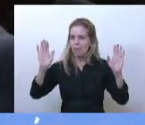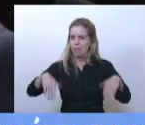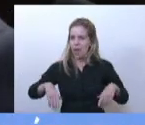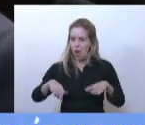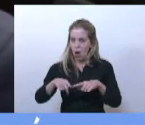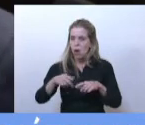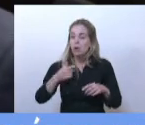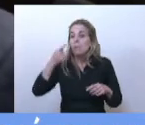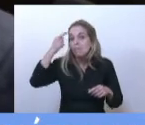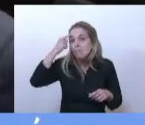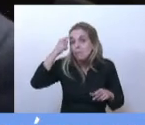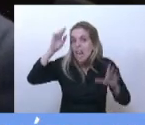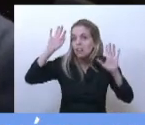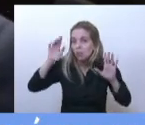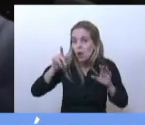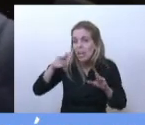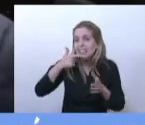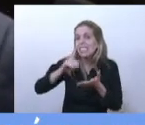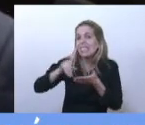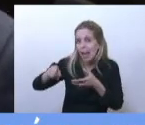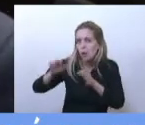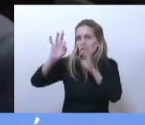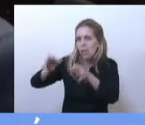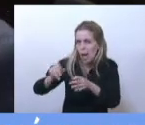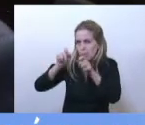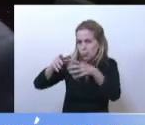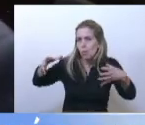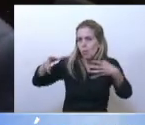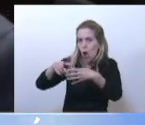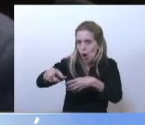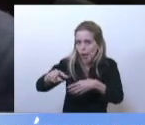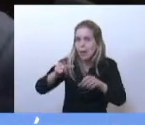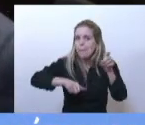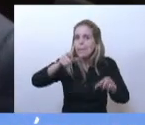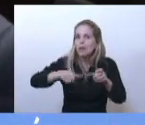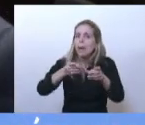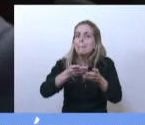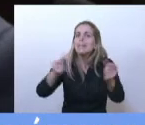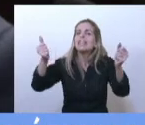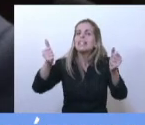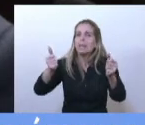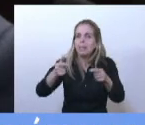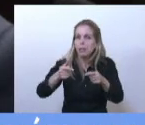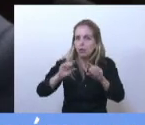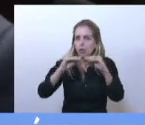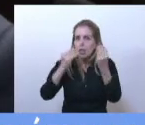reconoce y espero que sea la posición de todo el bloque que los desaparecidos son 30.000